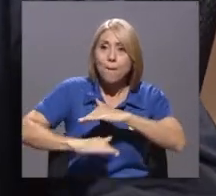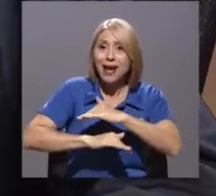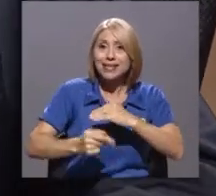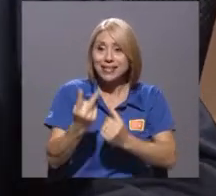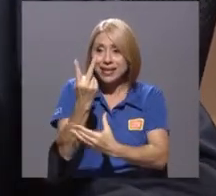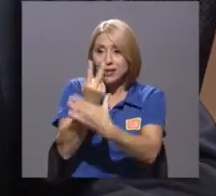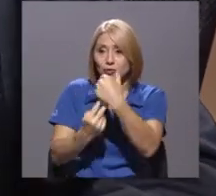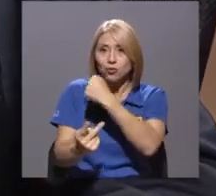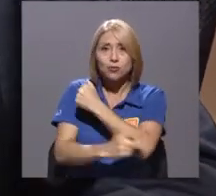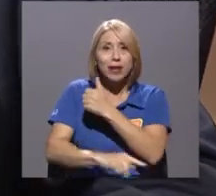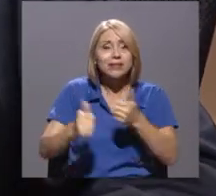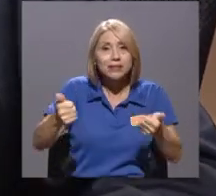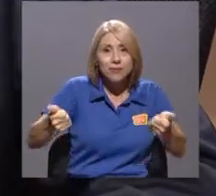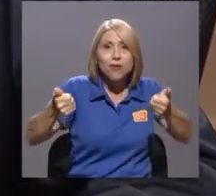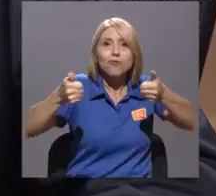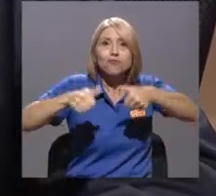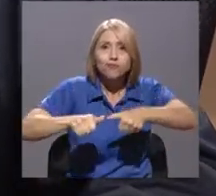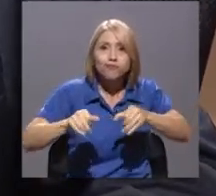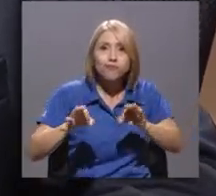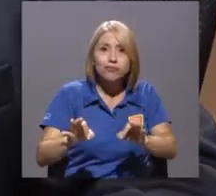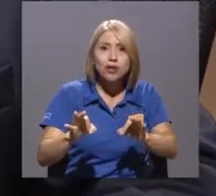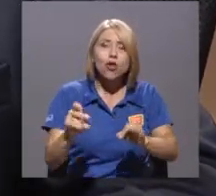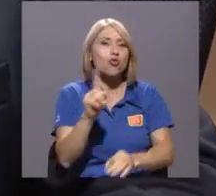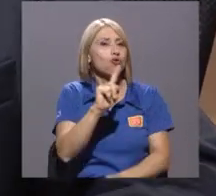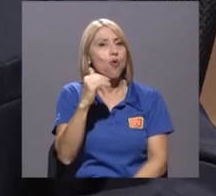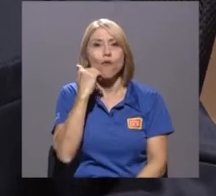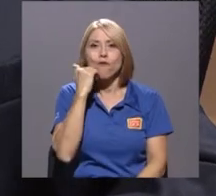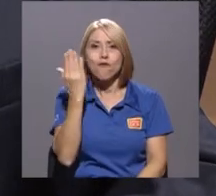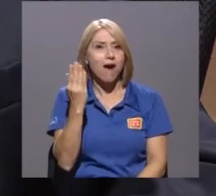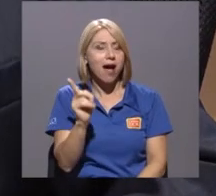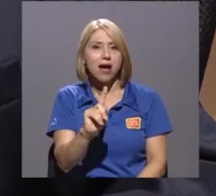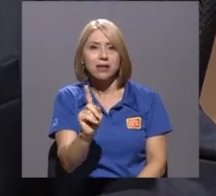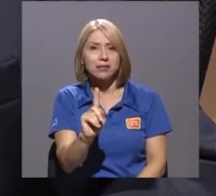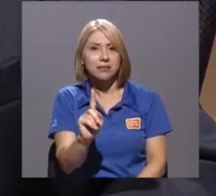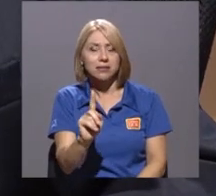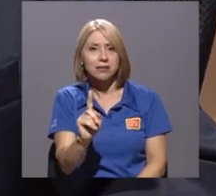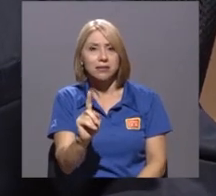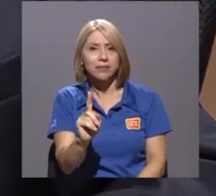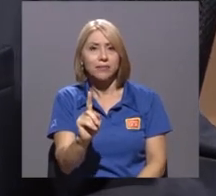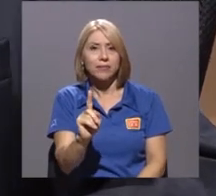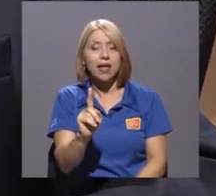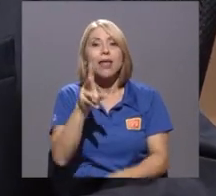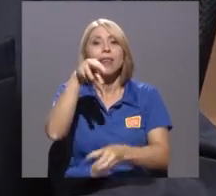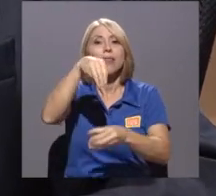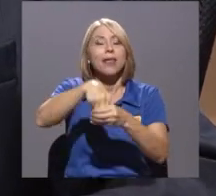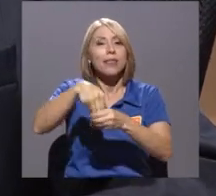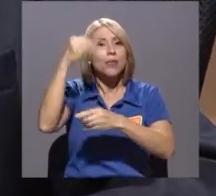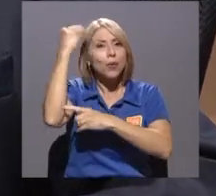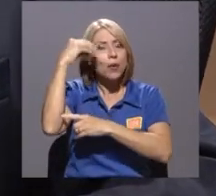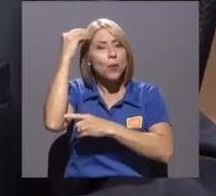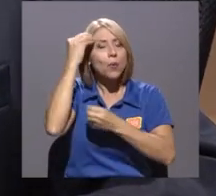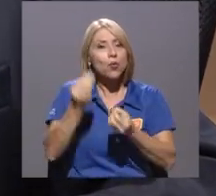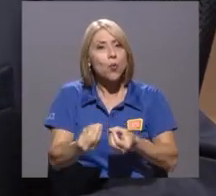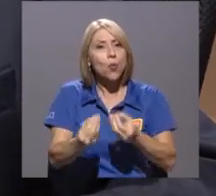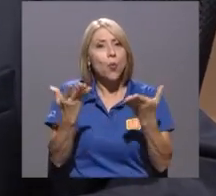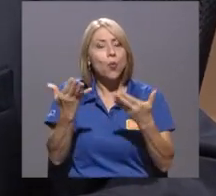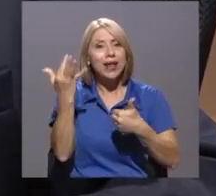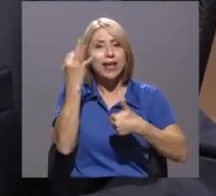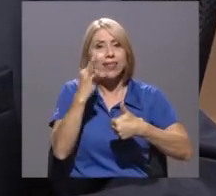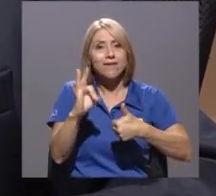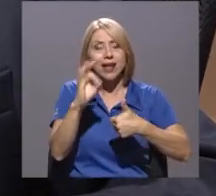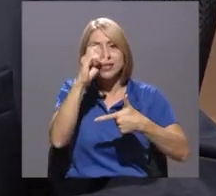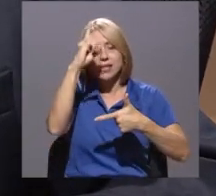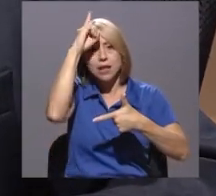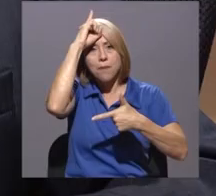fácil dentro d una opinión pública de funciones de